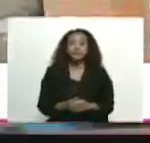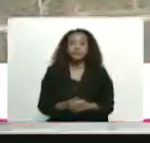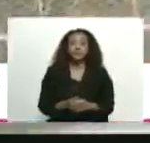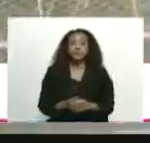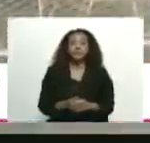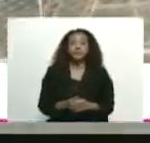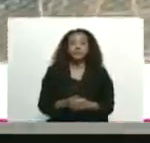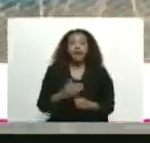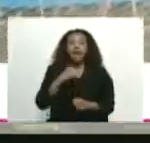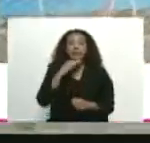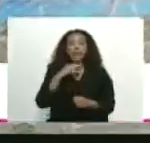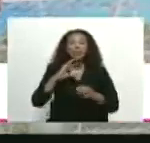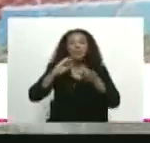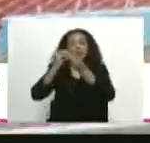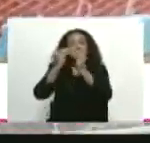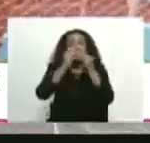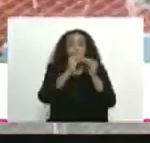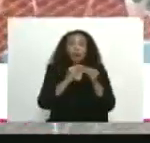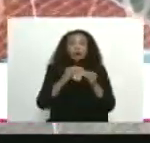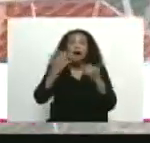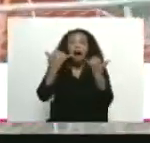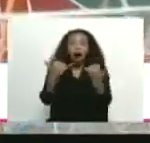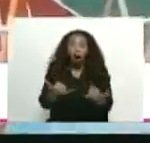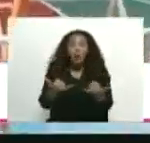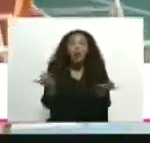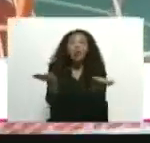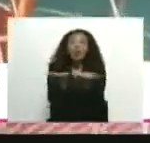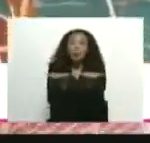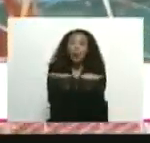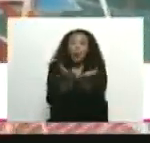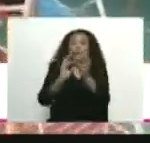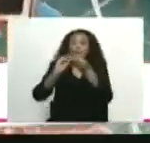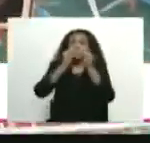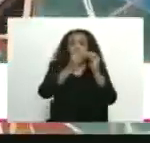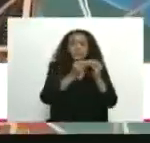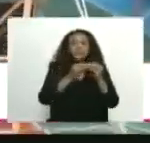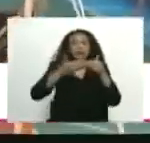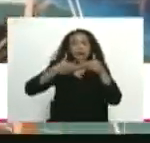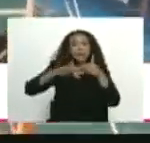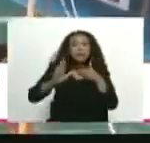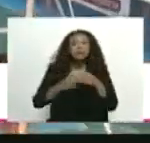Como refugio fue recuperada y ahora esta escuela recupera para sí